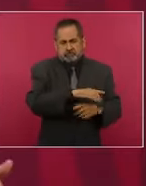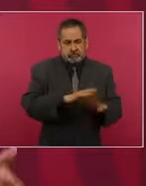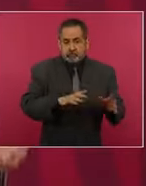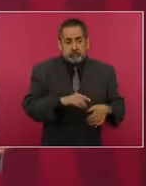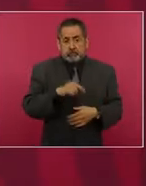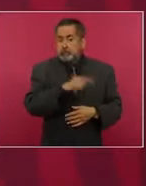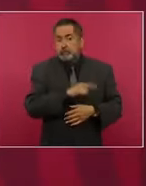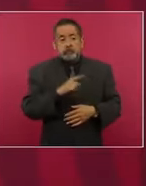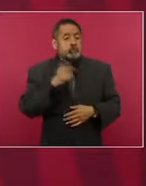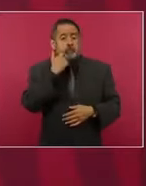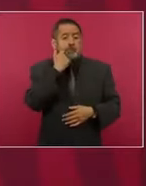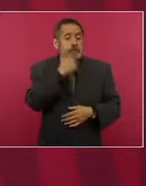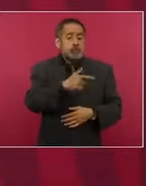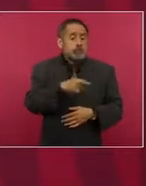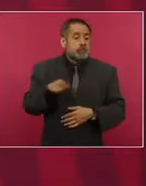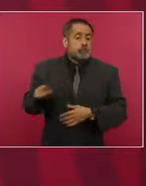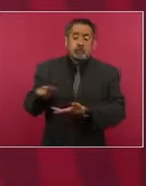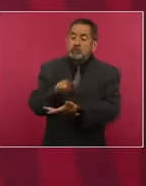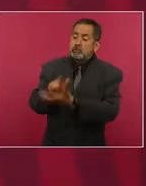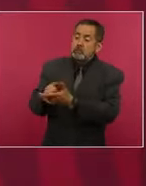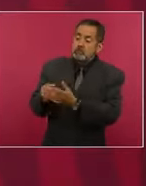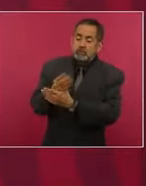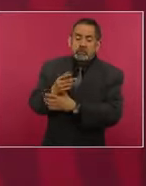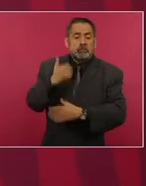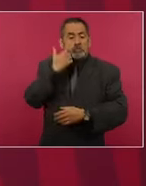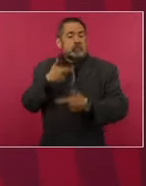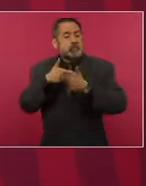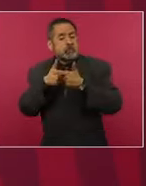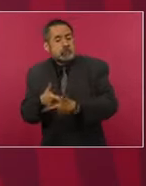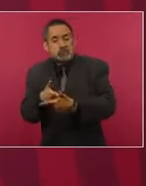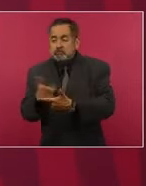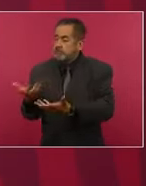no quieren dejar de hacerlo.